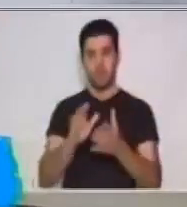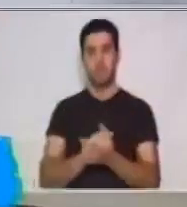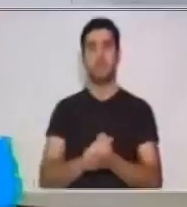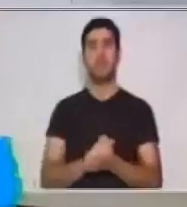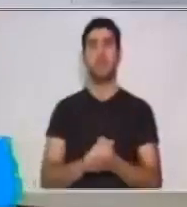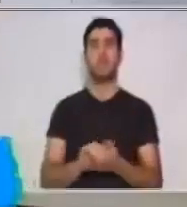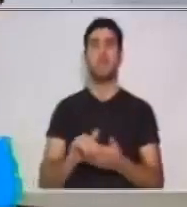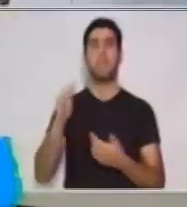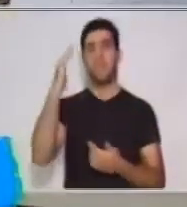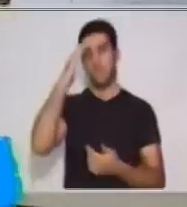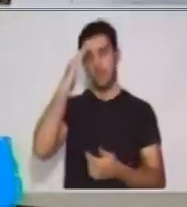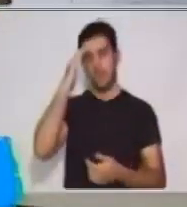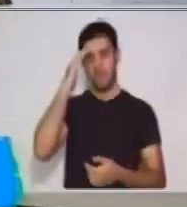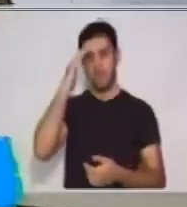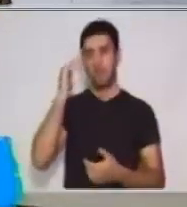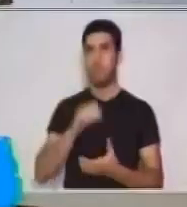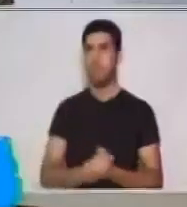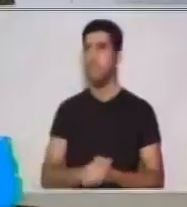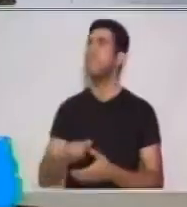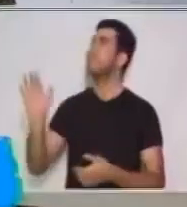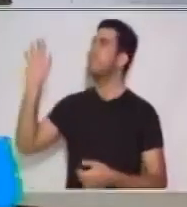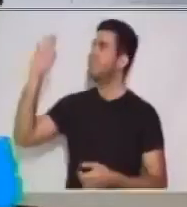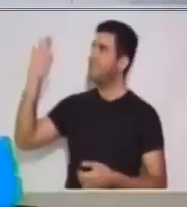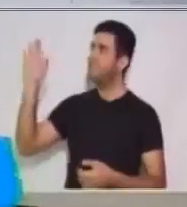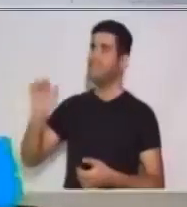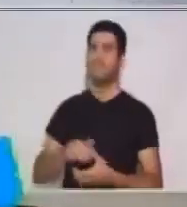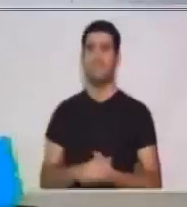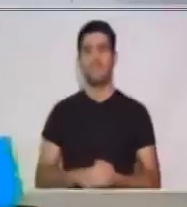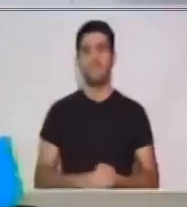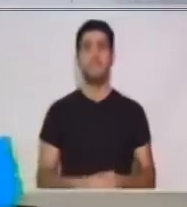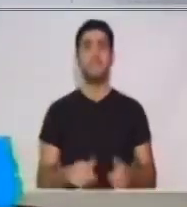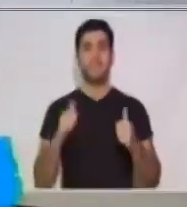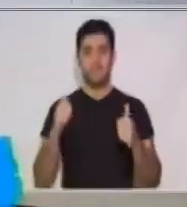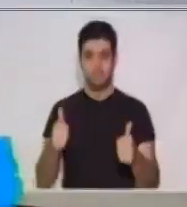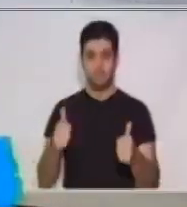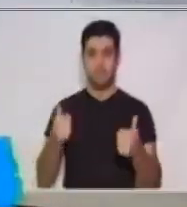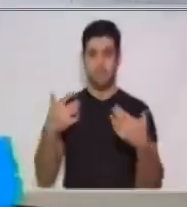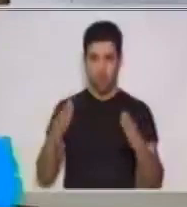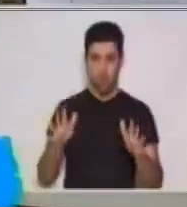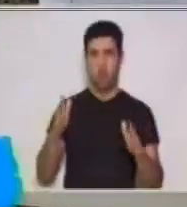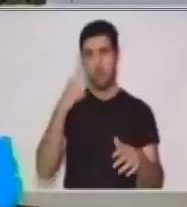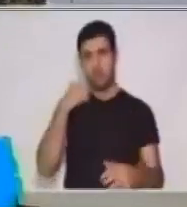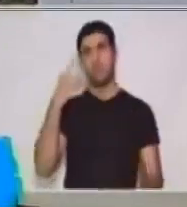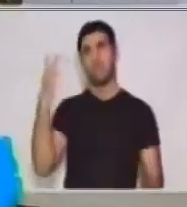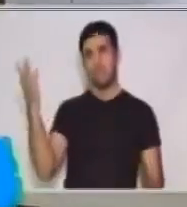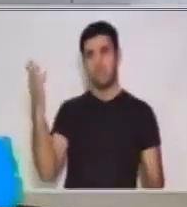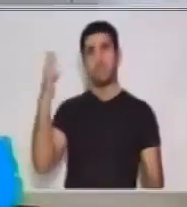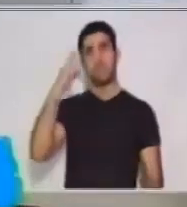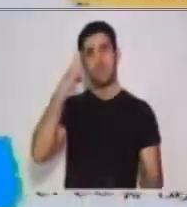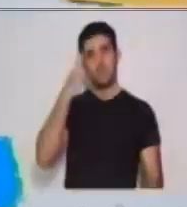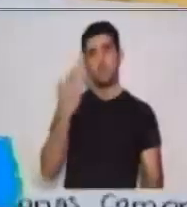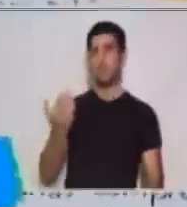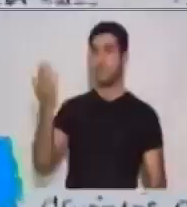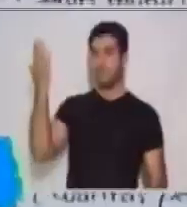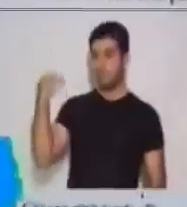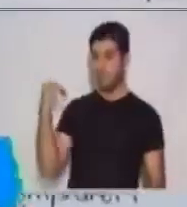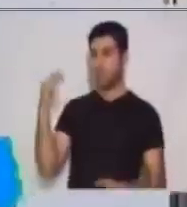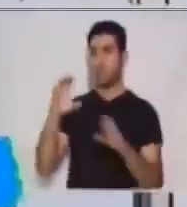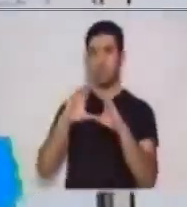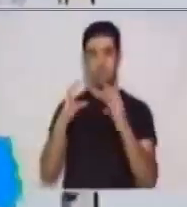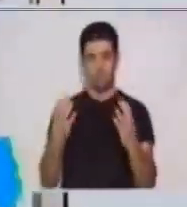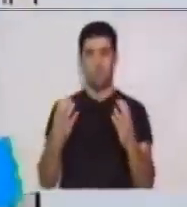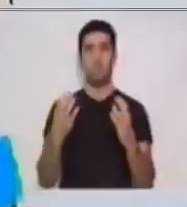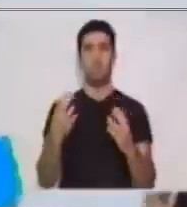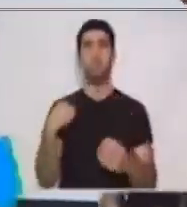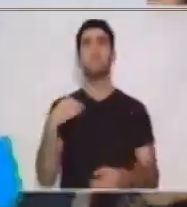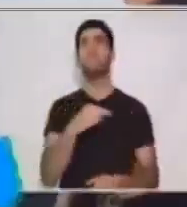lengua de señas Pablo. Hola Pablo. Vamos a iniciar entonces recordando que en la clase anterior estuvimos